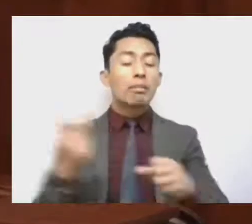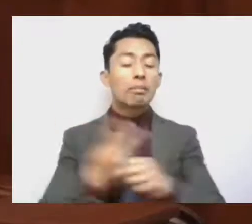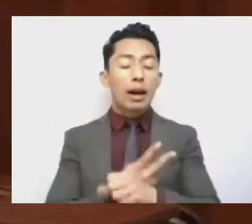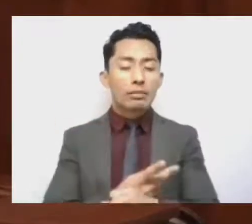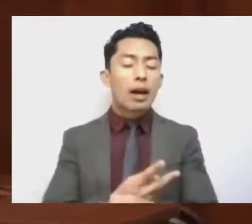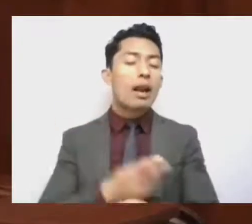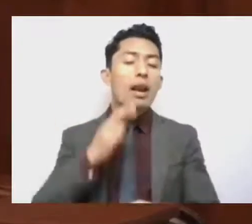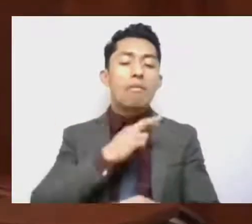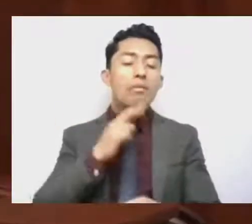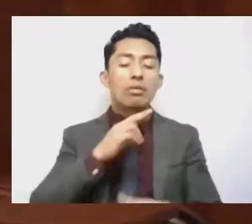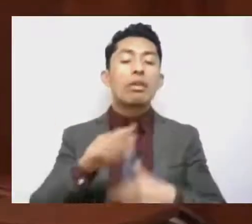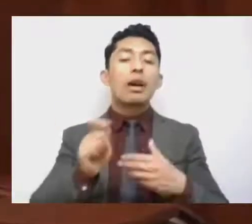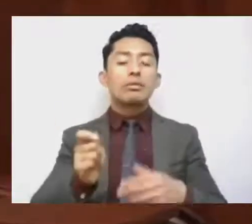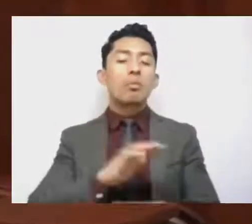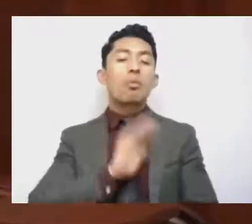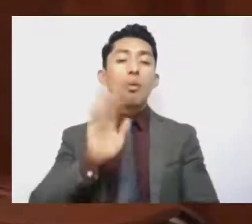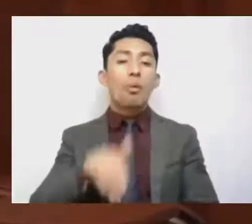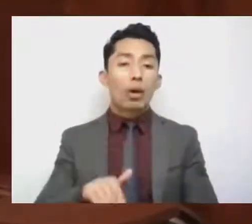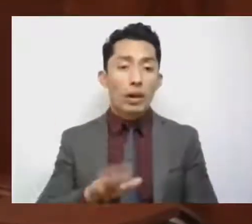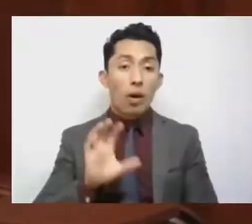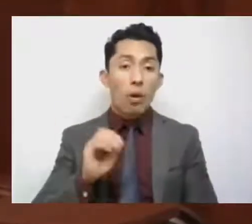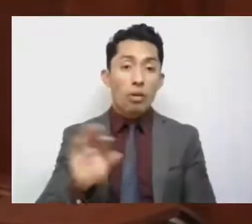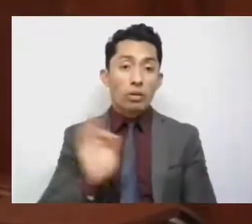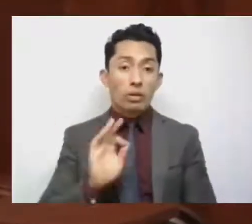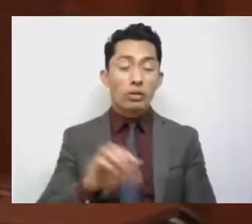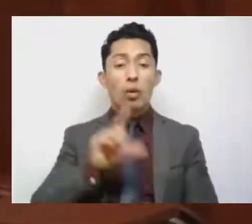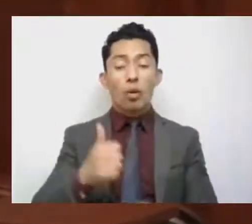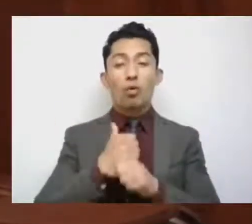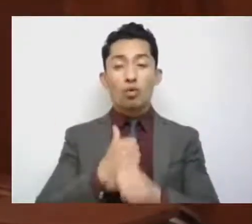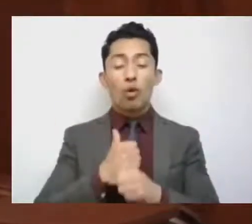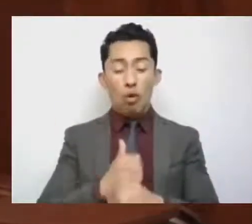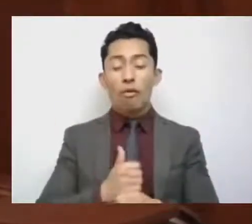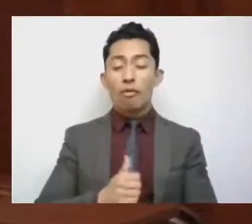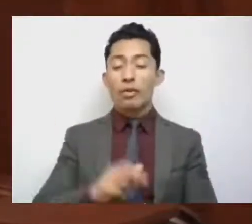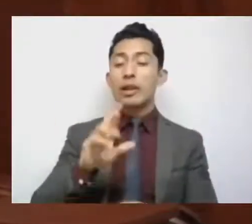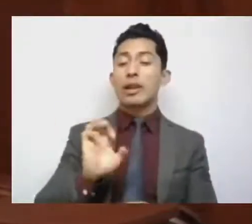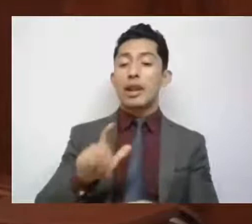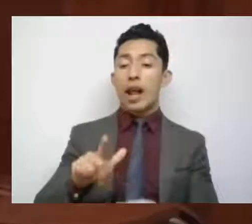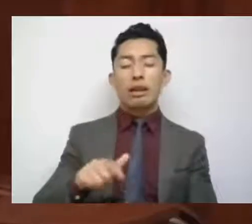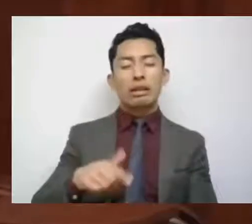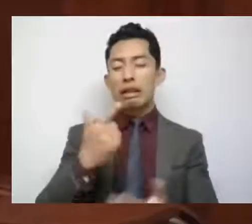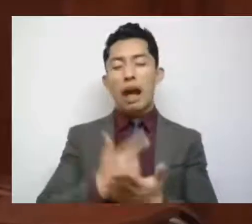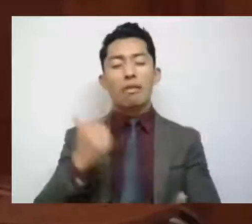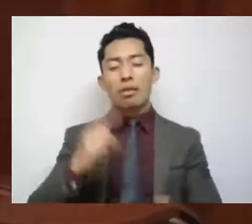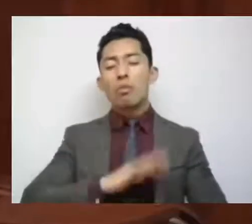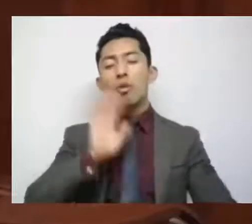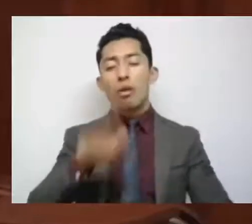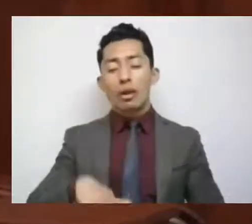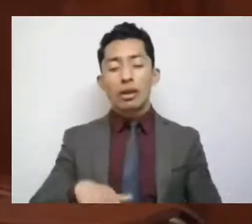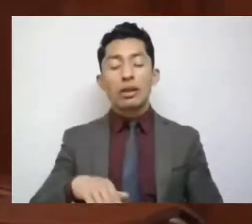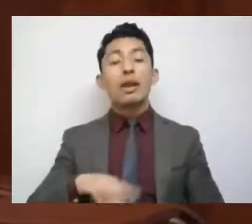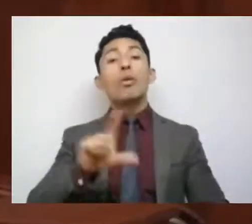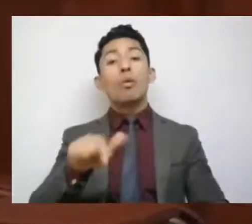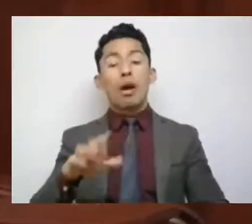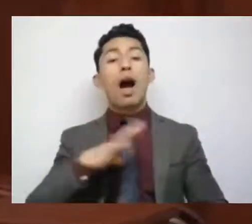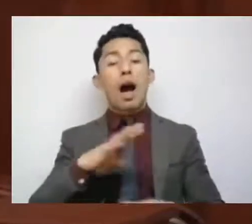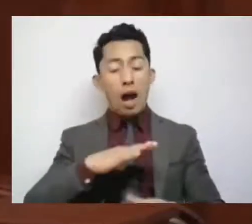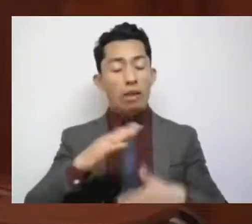de la vida o bien a la insuficiencia renal crónica terminal, cuyo avance tiene consecuencias de